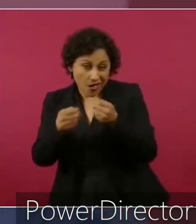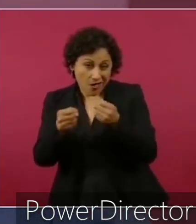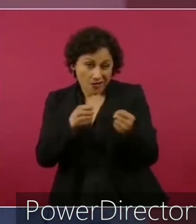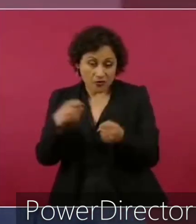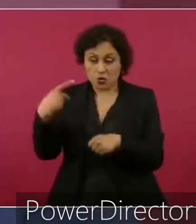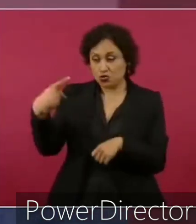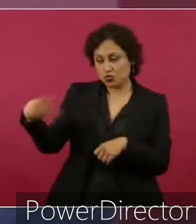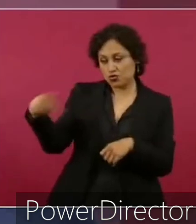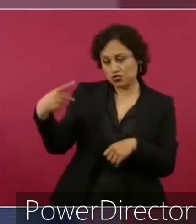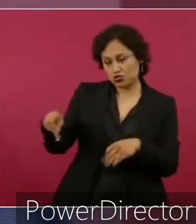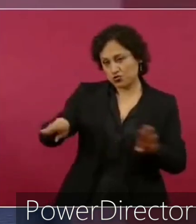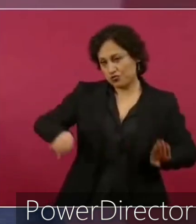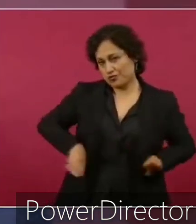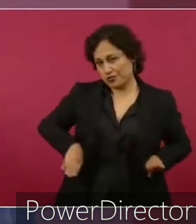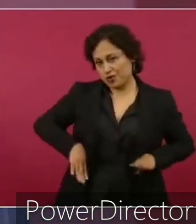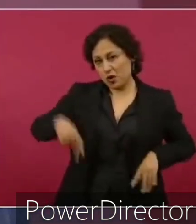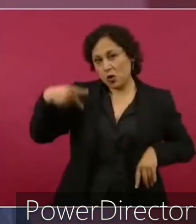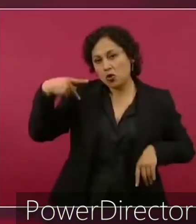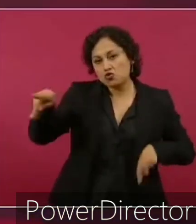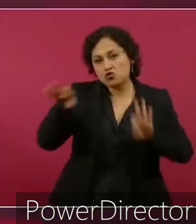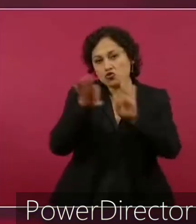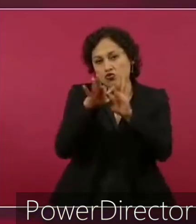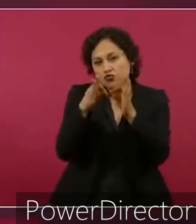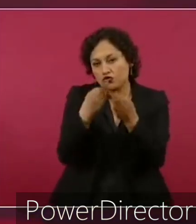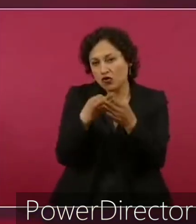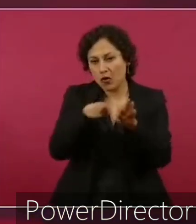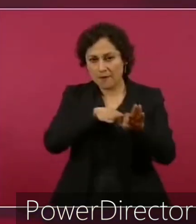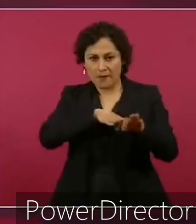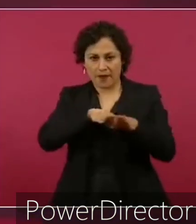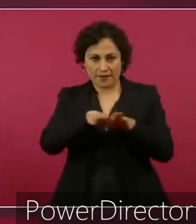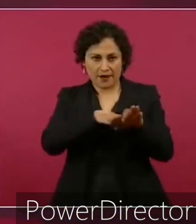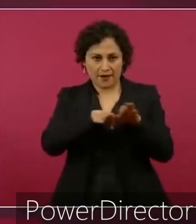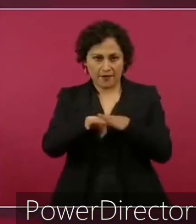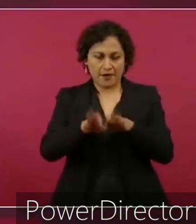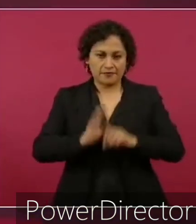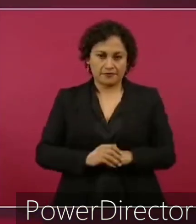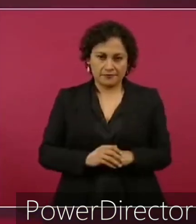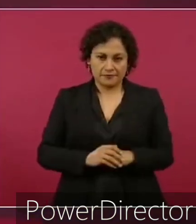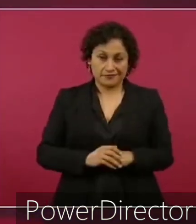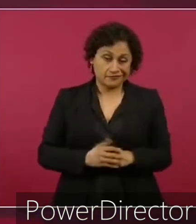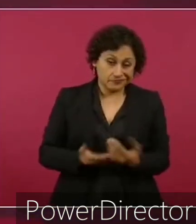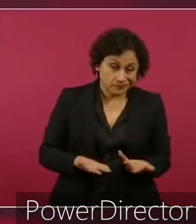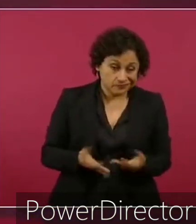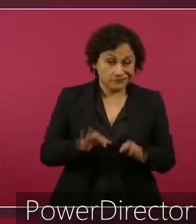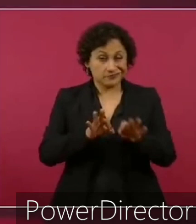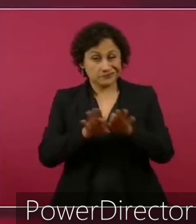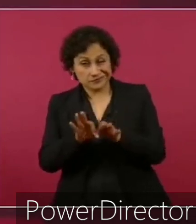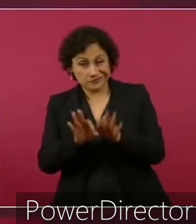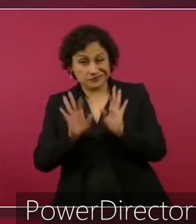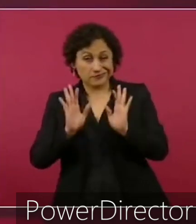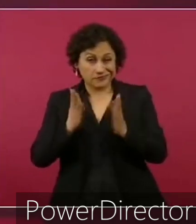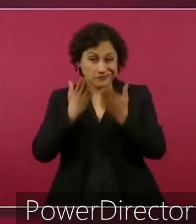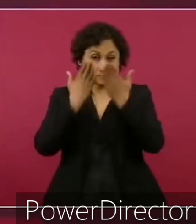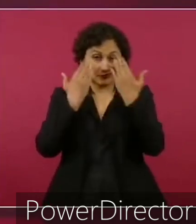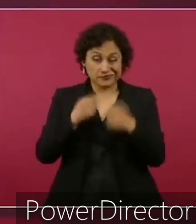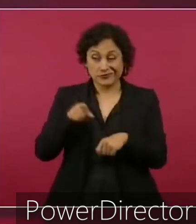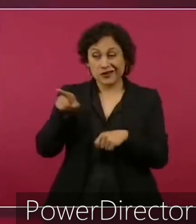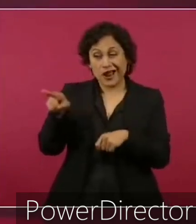porque en realidad es un mercenario que pertenece al